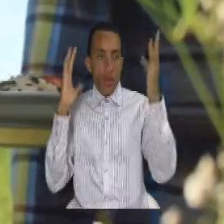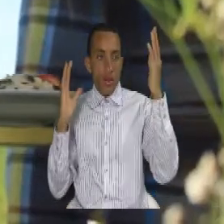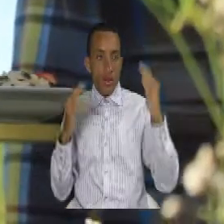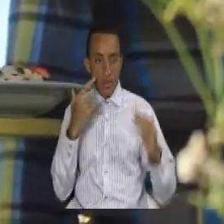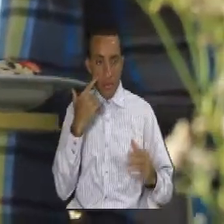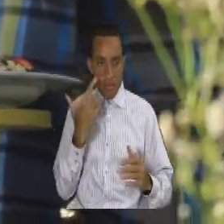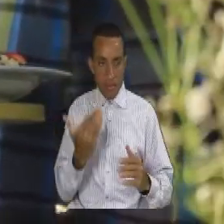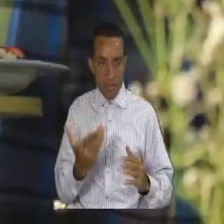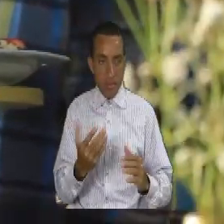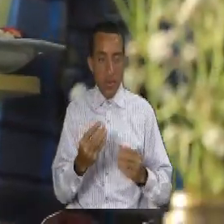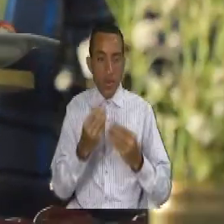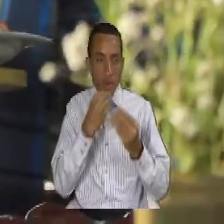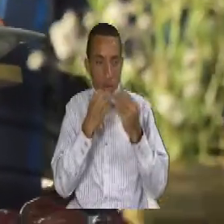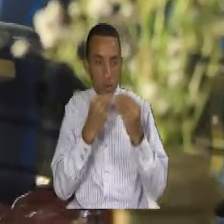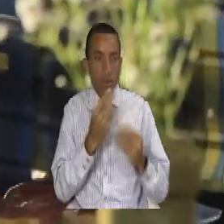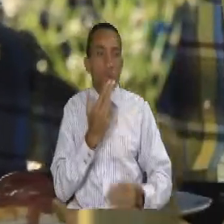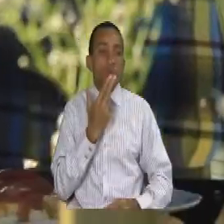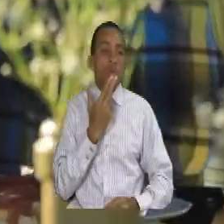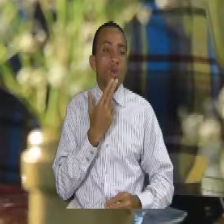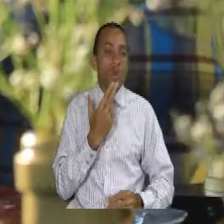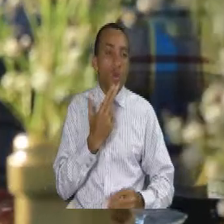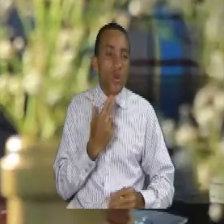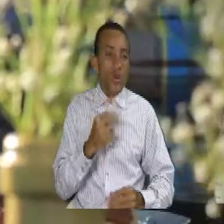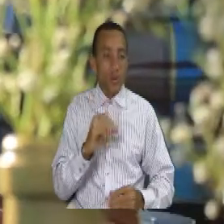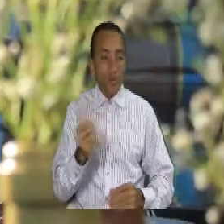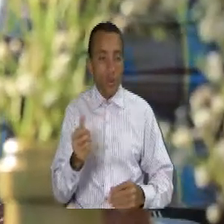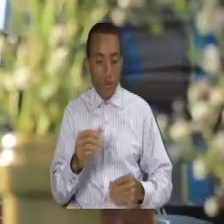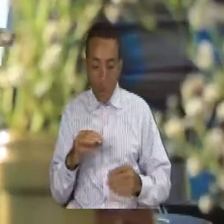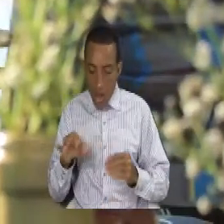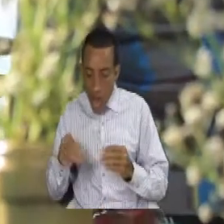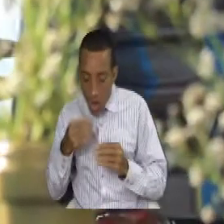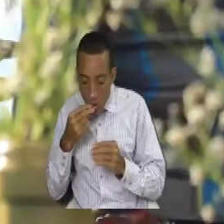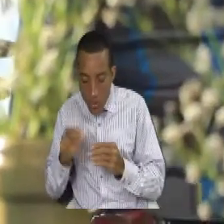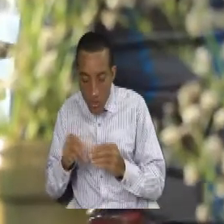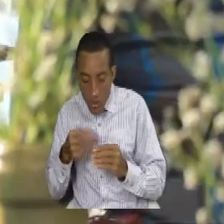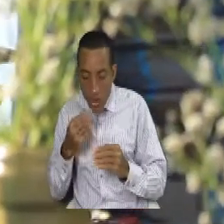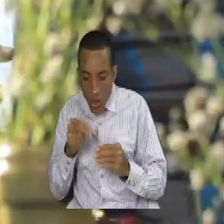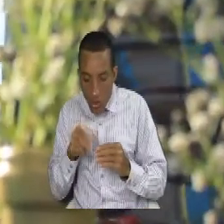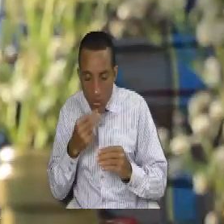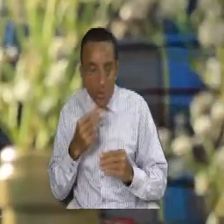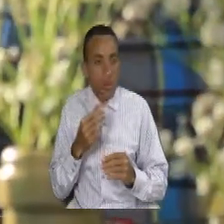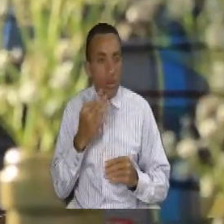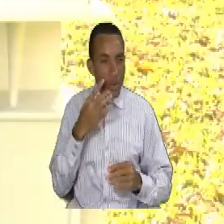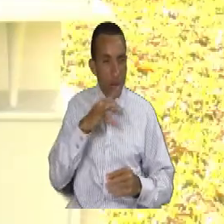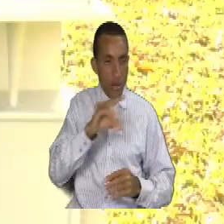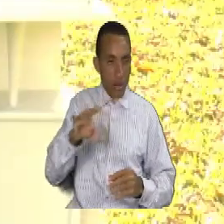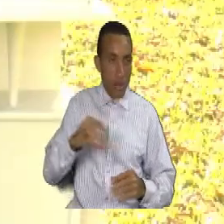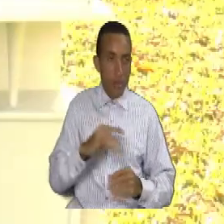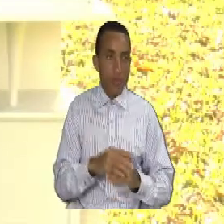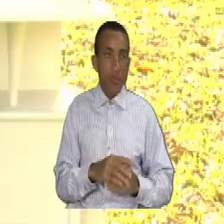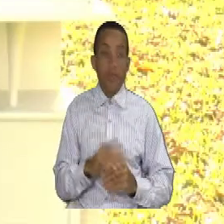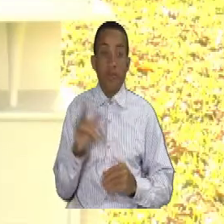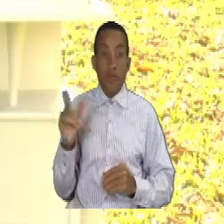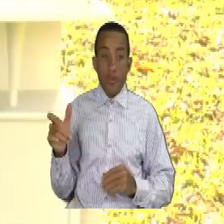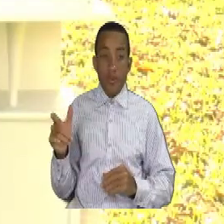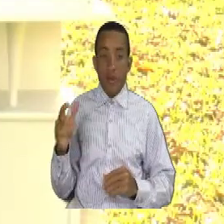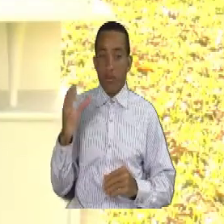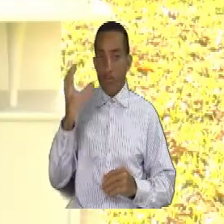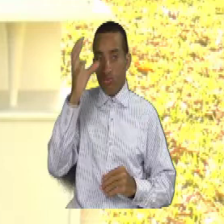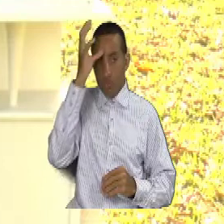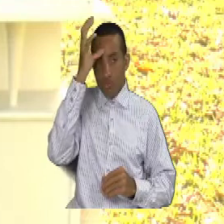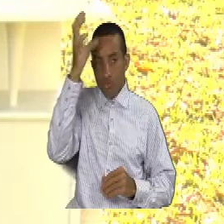hablar de comida dulce y también de pasabocas salados. Pero para esto está con nosotros nuestro experto. Él es